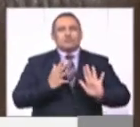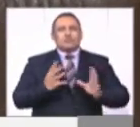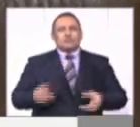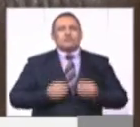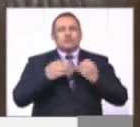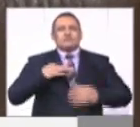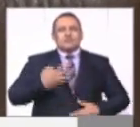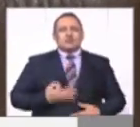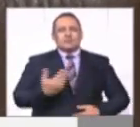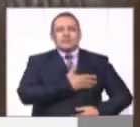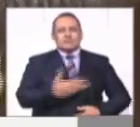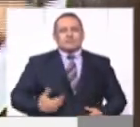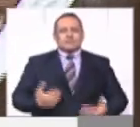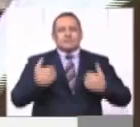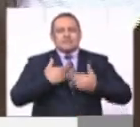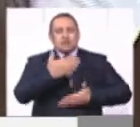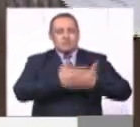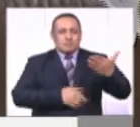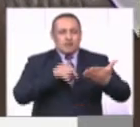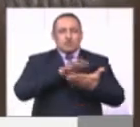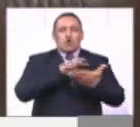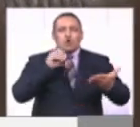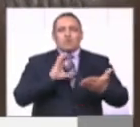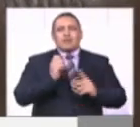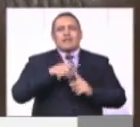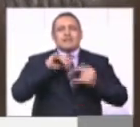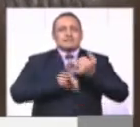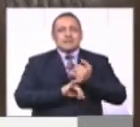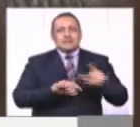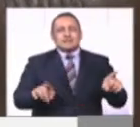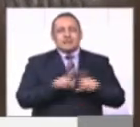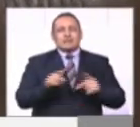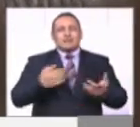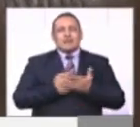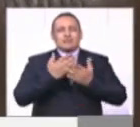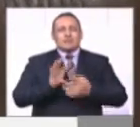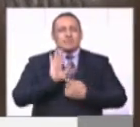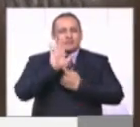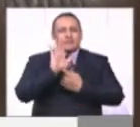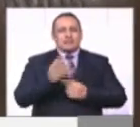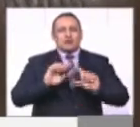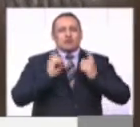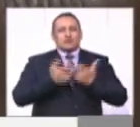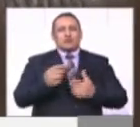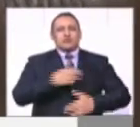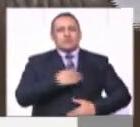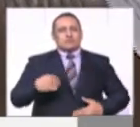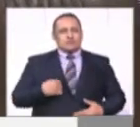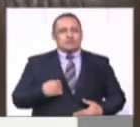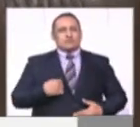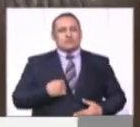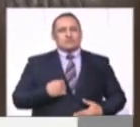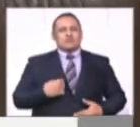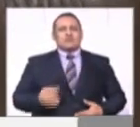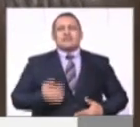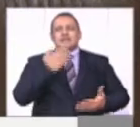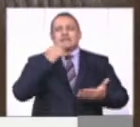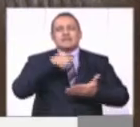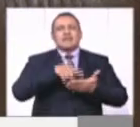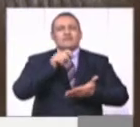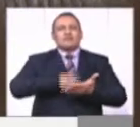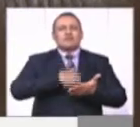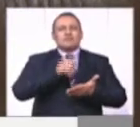señor presidente tengo en mi mano copia de las actas que se elevaban en esos consejos de ministros descentralizados Quiénes